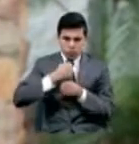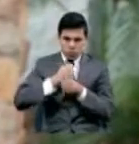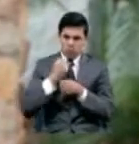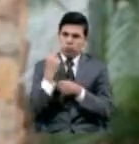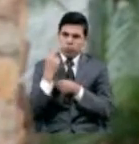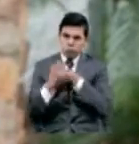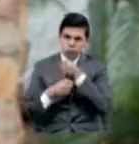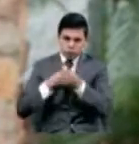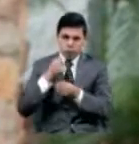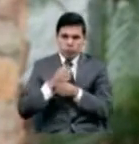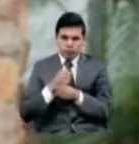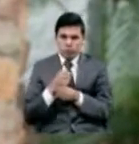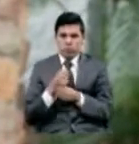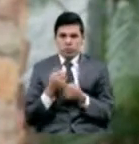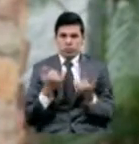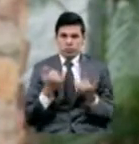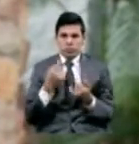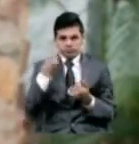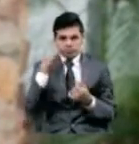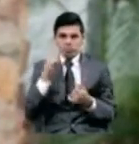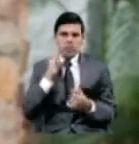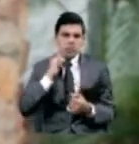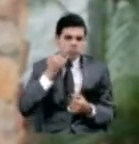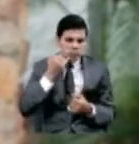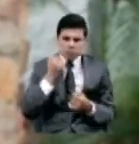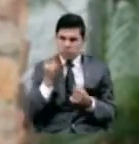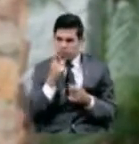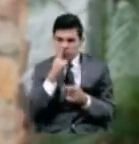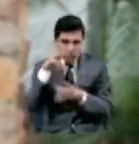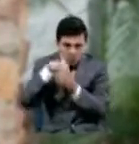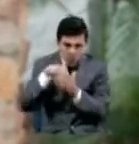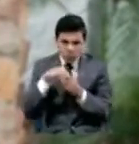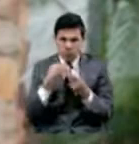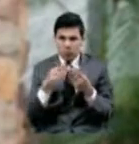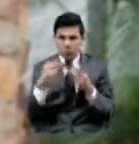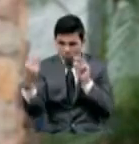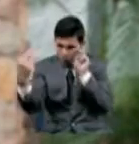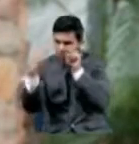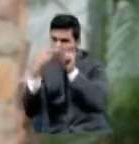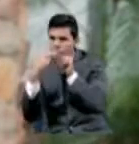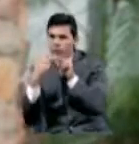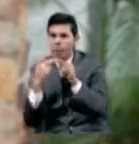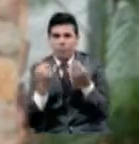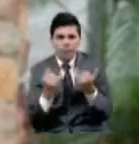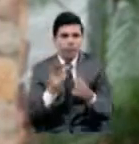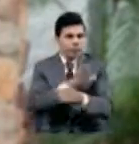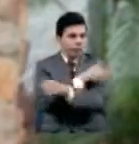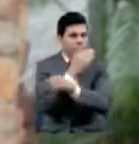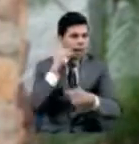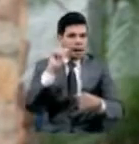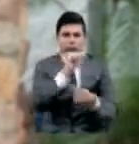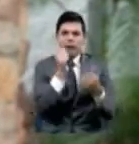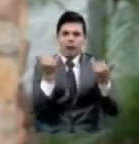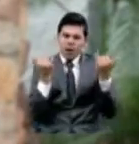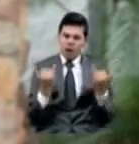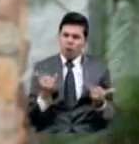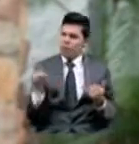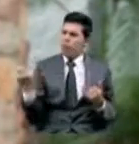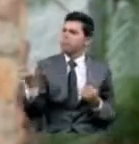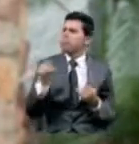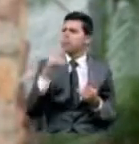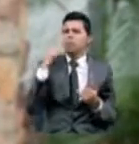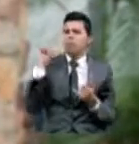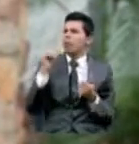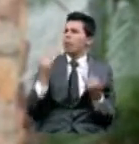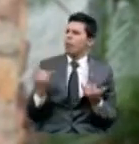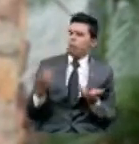2 años, éxitos como La Celosa, La Intrusa, Mira Mis Ojos. Esta vez venimos acá con Las Mujeres de Ahora, es el éxito más